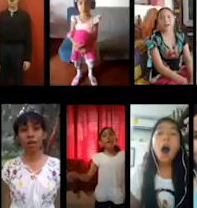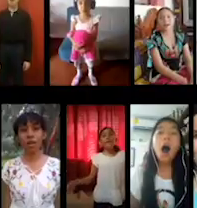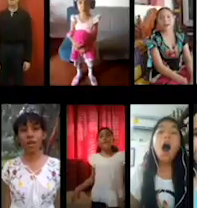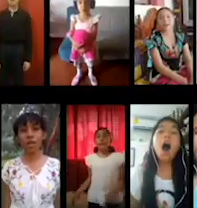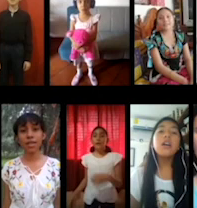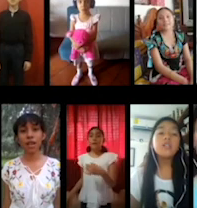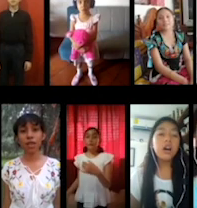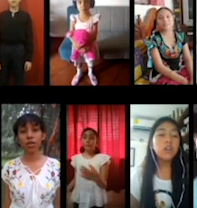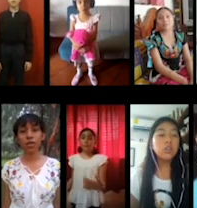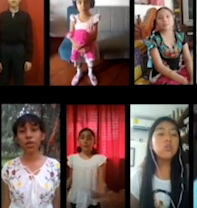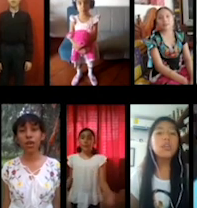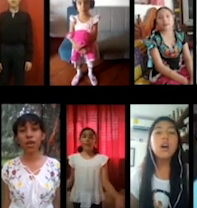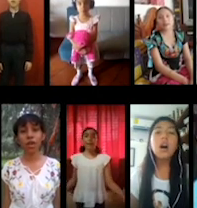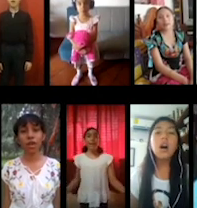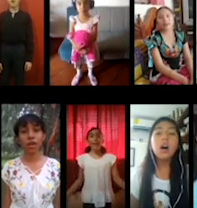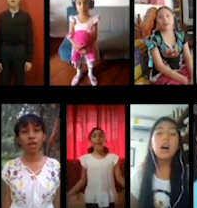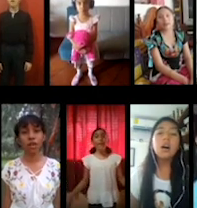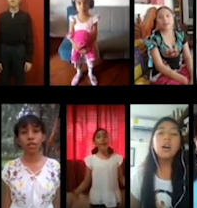¡Gracias!